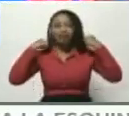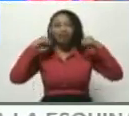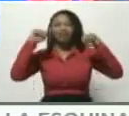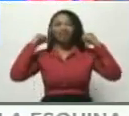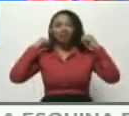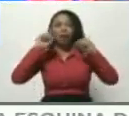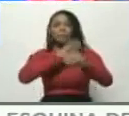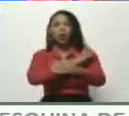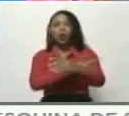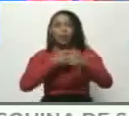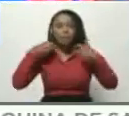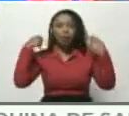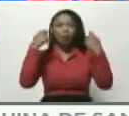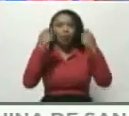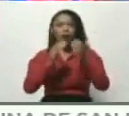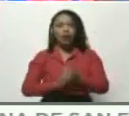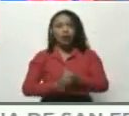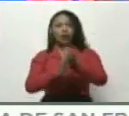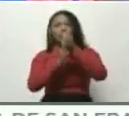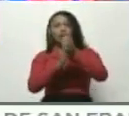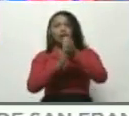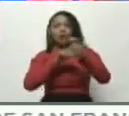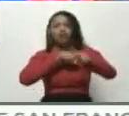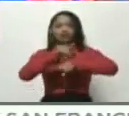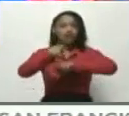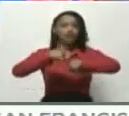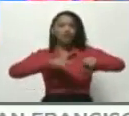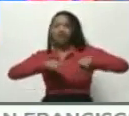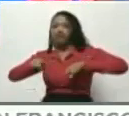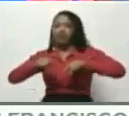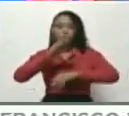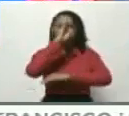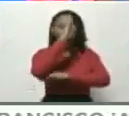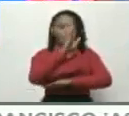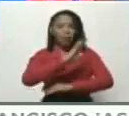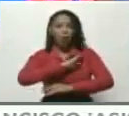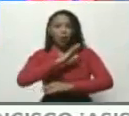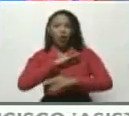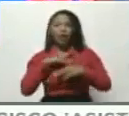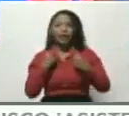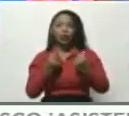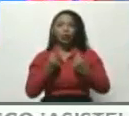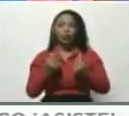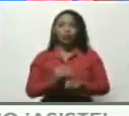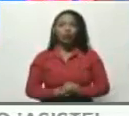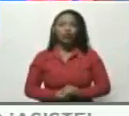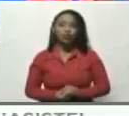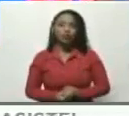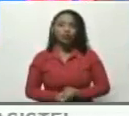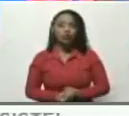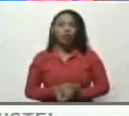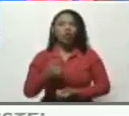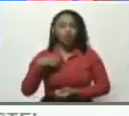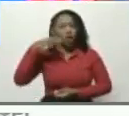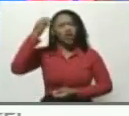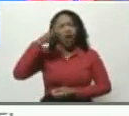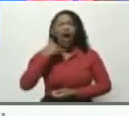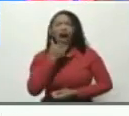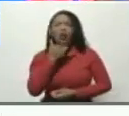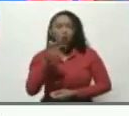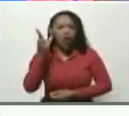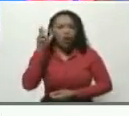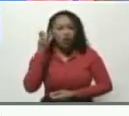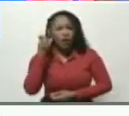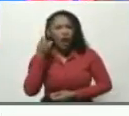popular direccione directamente sus recursos. Creo que algo le escuché al profesor